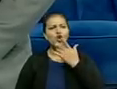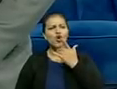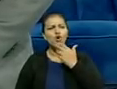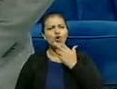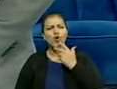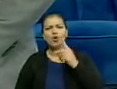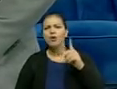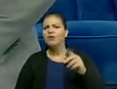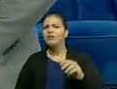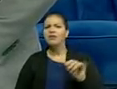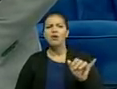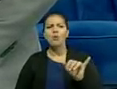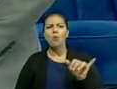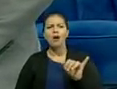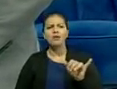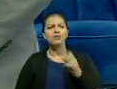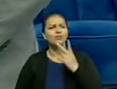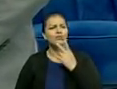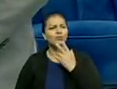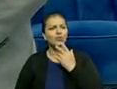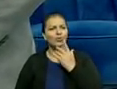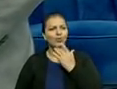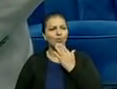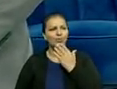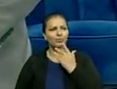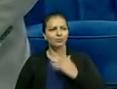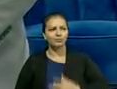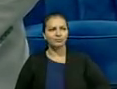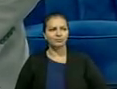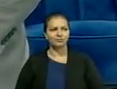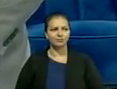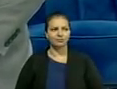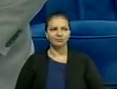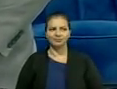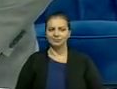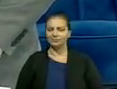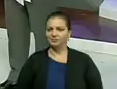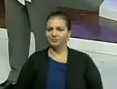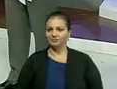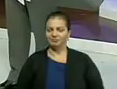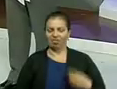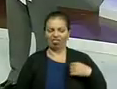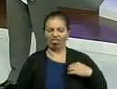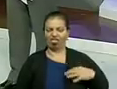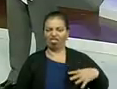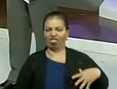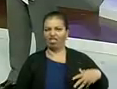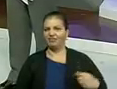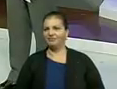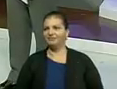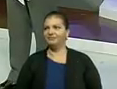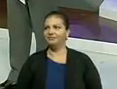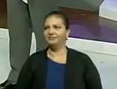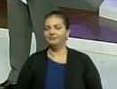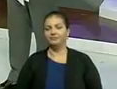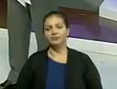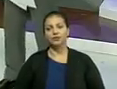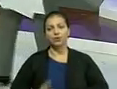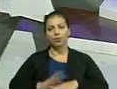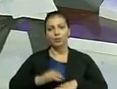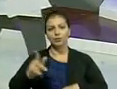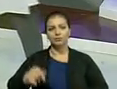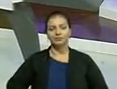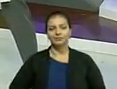Rosadito. Combinaditos. Ahí está, mira, para que vean nomás. Muy bien. Ahí está, vean. No, se barato, ya no se lo puede. Oiga, plena, no. Usted por Rosalena, ¿qué